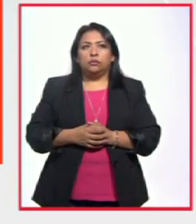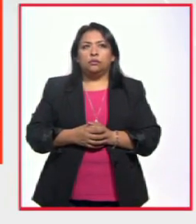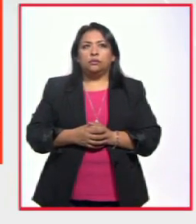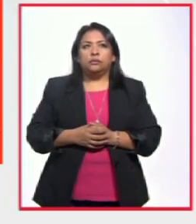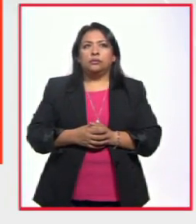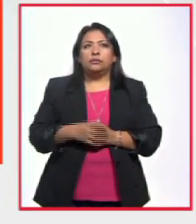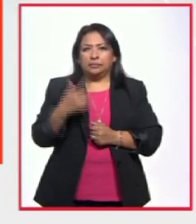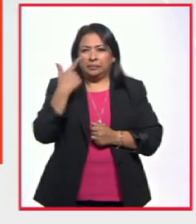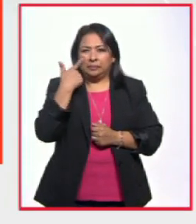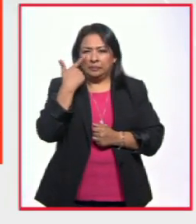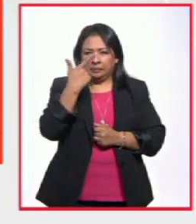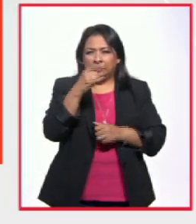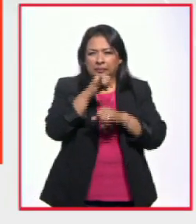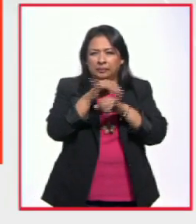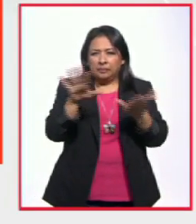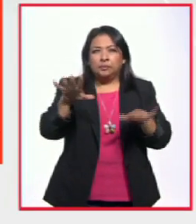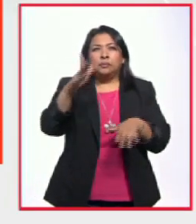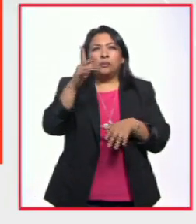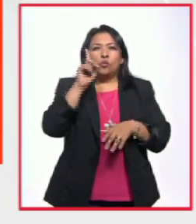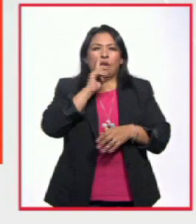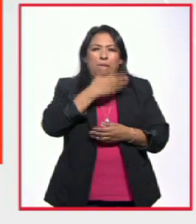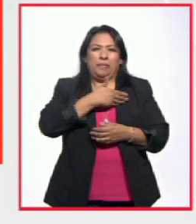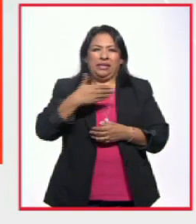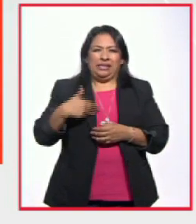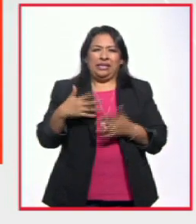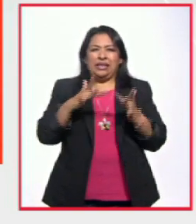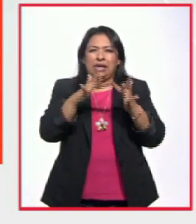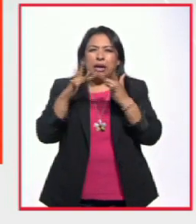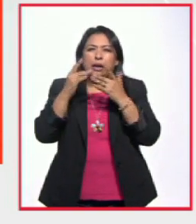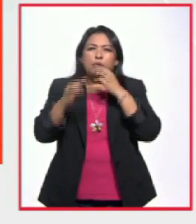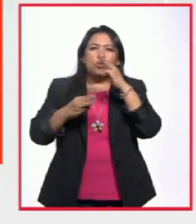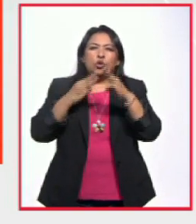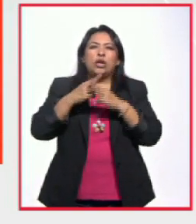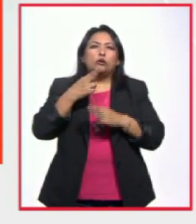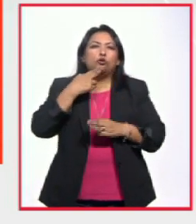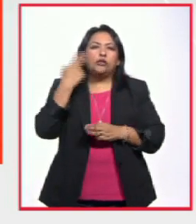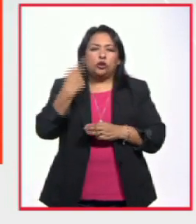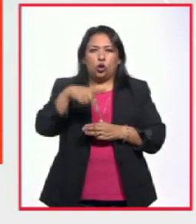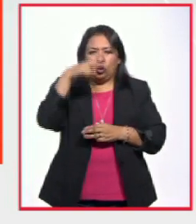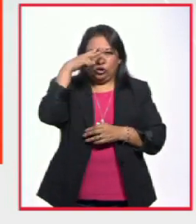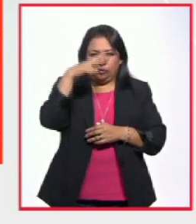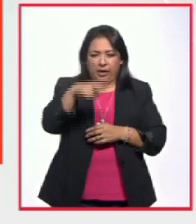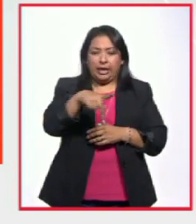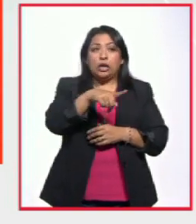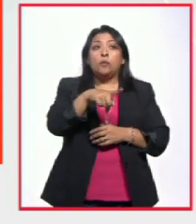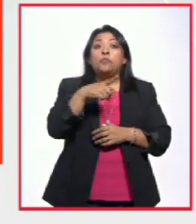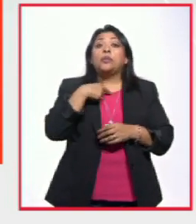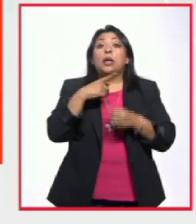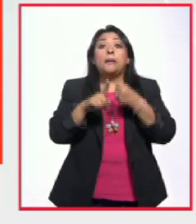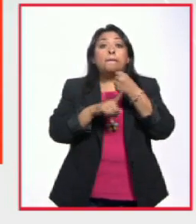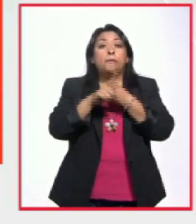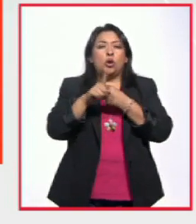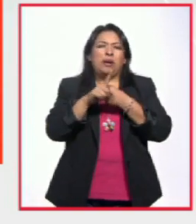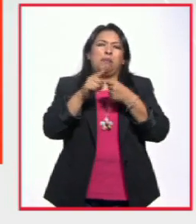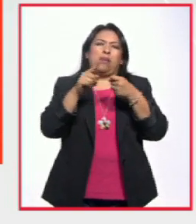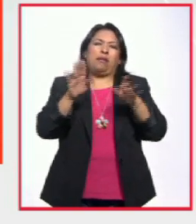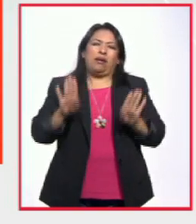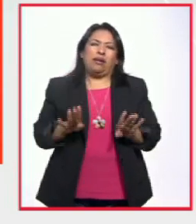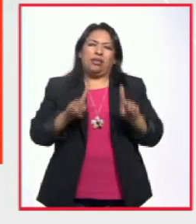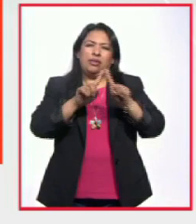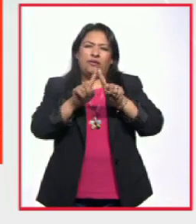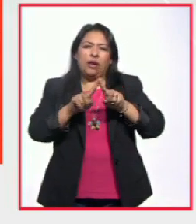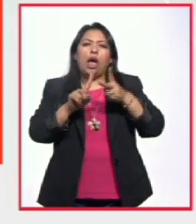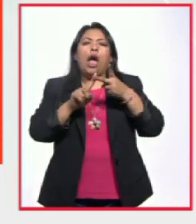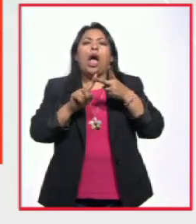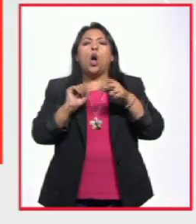Bueno, como ya escuchamos, decía la presidenta de la Red Mundial de Suicidólogos México, este es un problema multifactorial, por lo tanto no